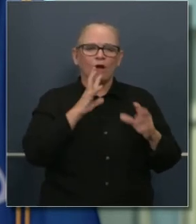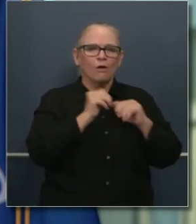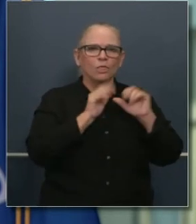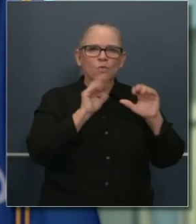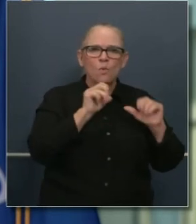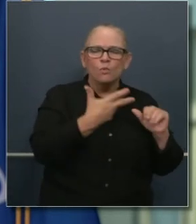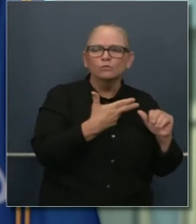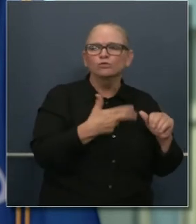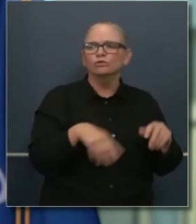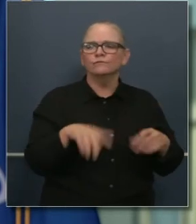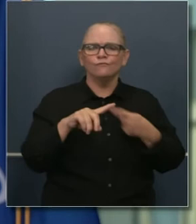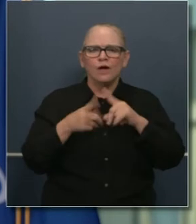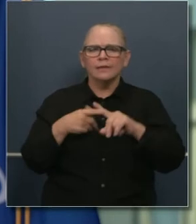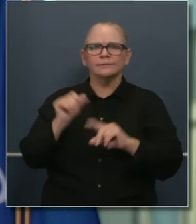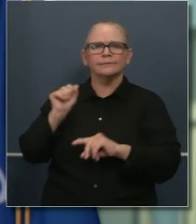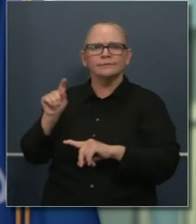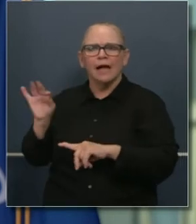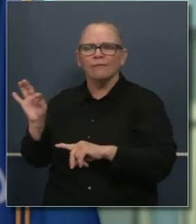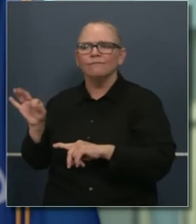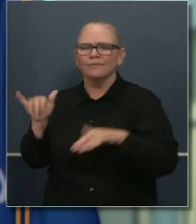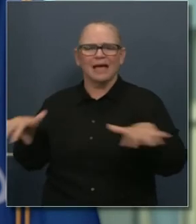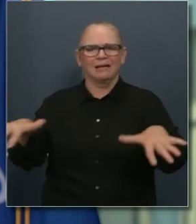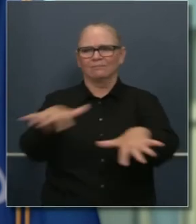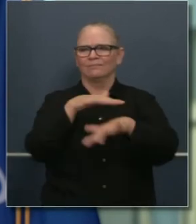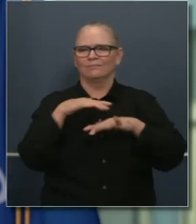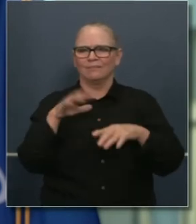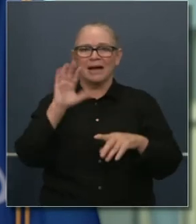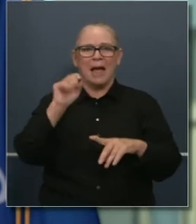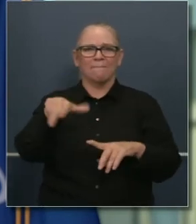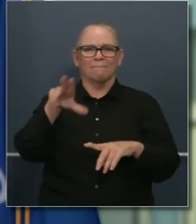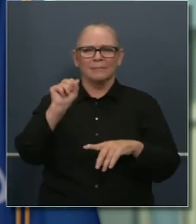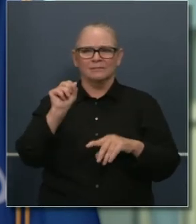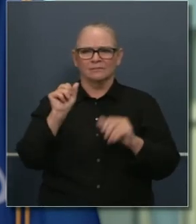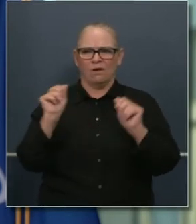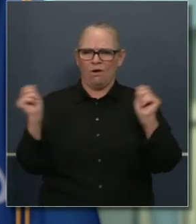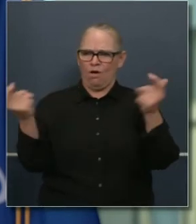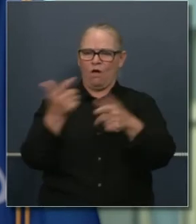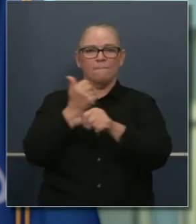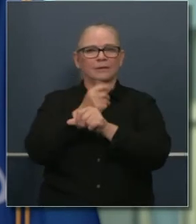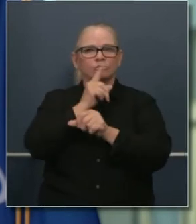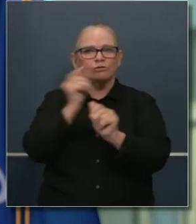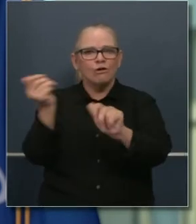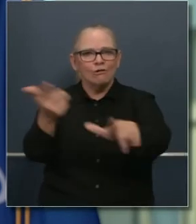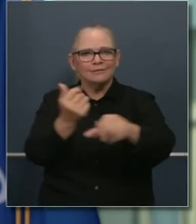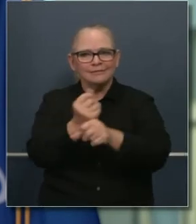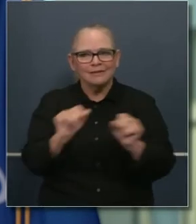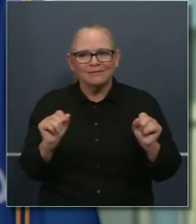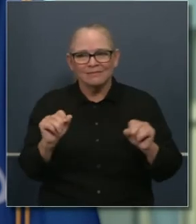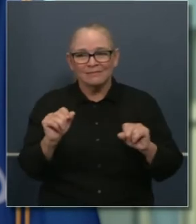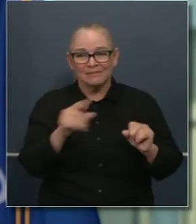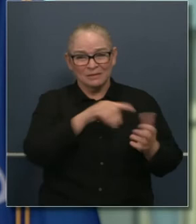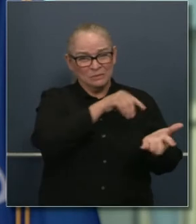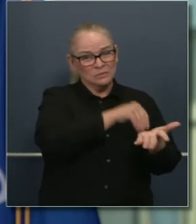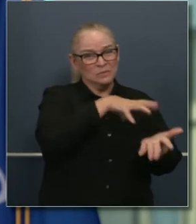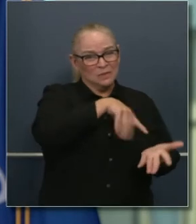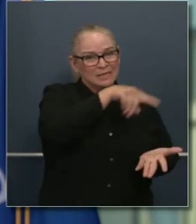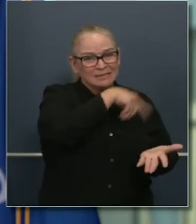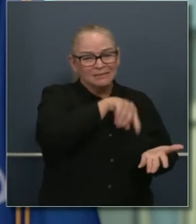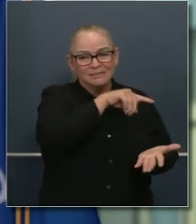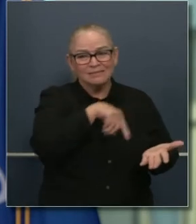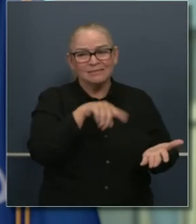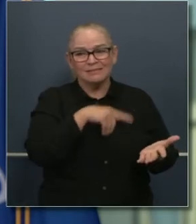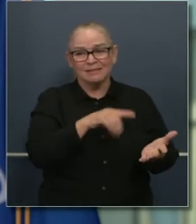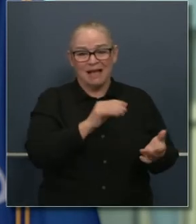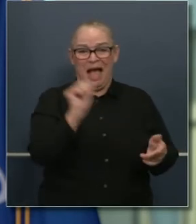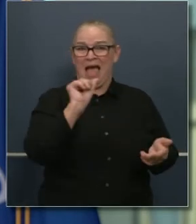familiares y parientes y amigos que la comunidad de la universidad son estudiantes recuerden son los esfuerzos estudiantiles no son aislados no están en